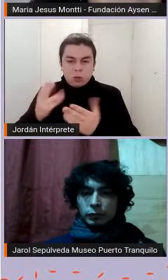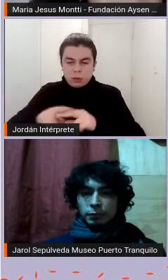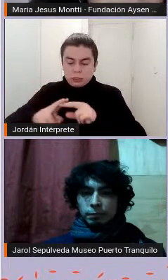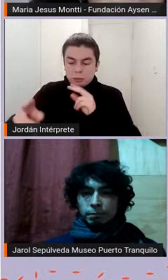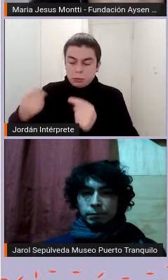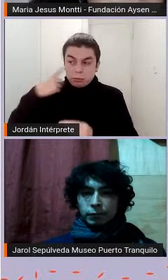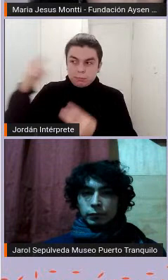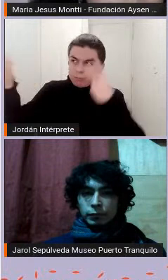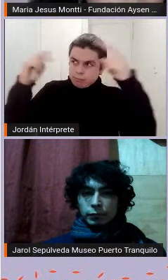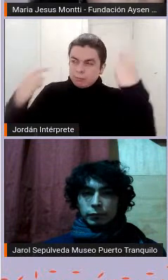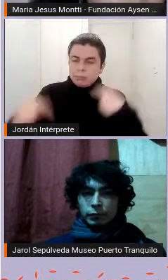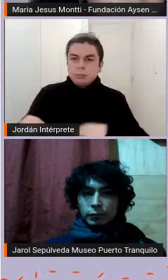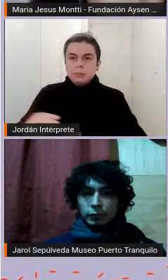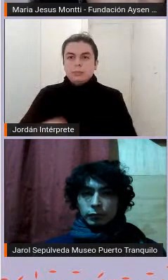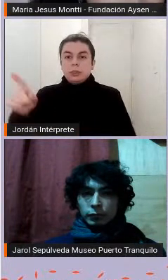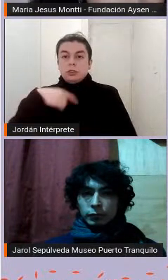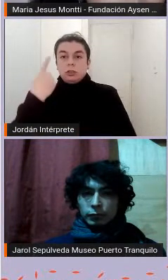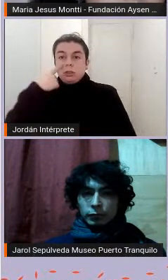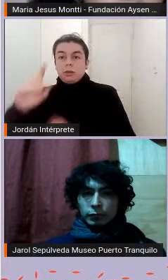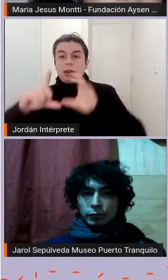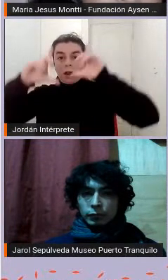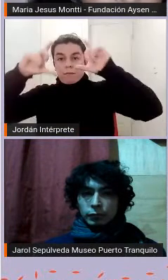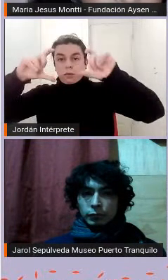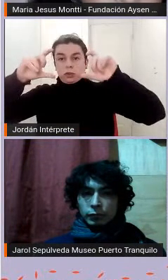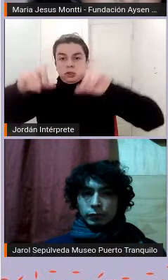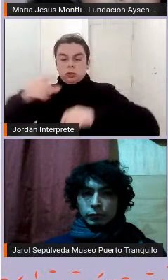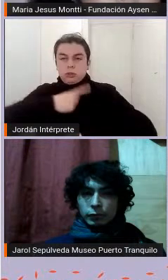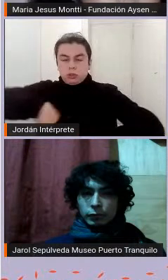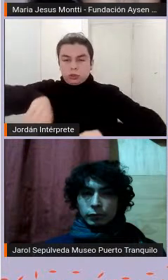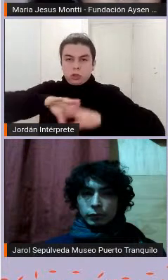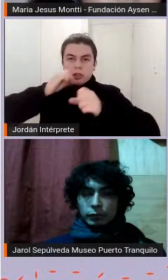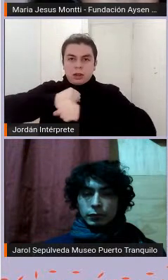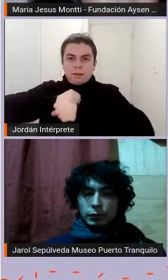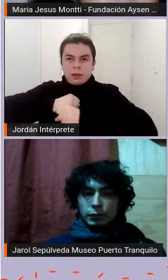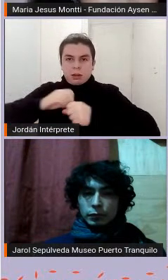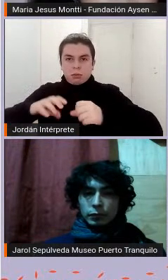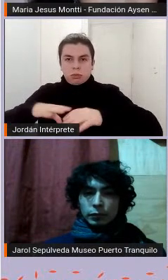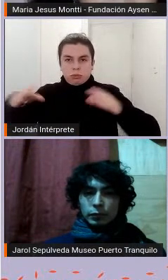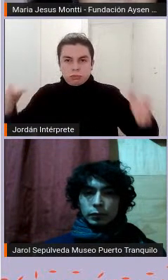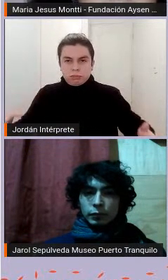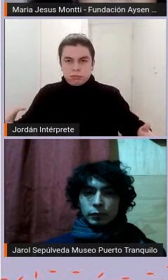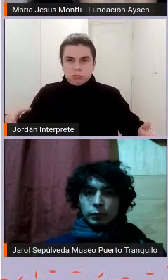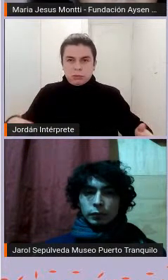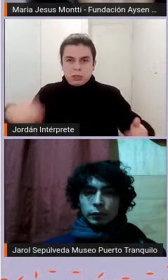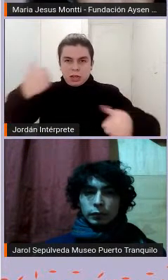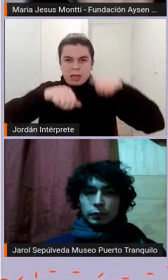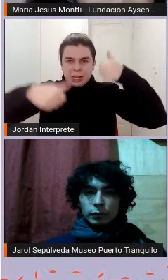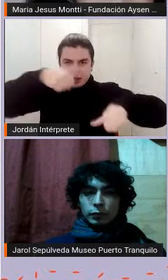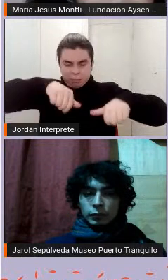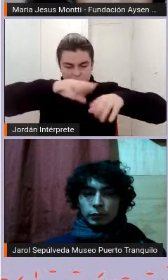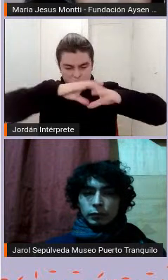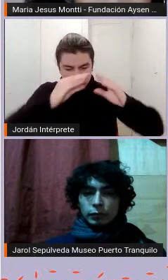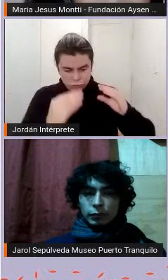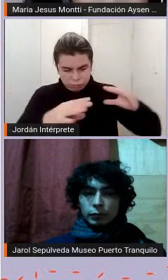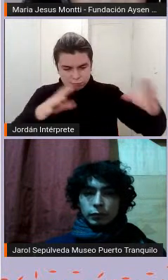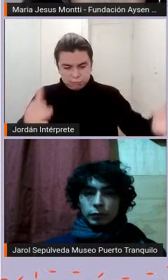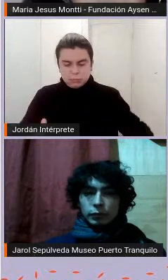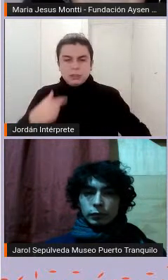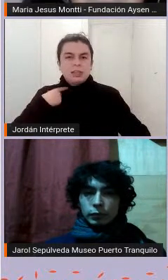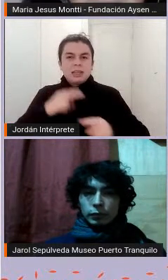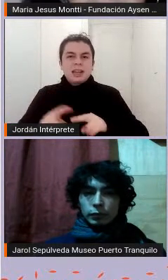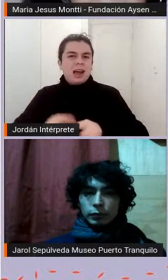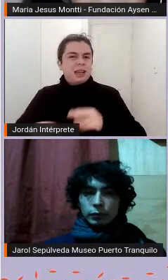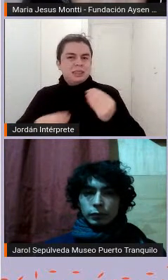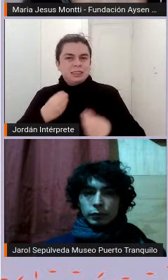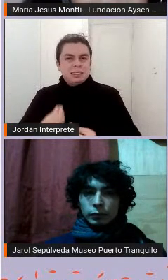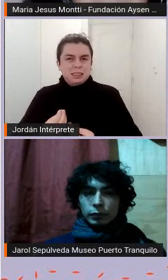Acá tenemos una foto arriba donde estamos trabajando con ciertos químicos que lo que hacen es, en el fondo,